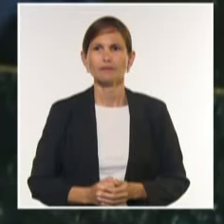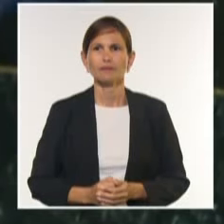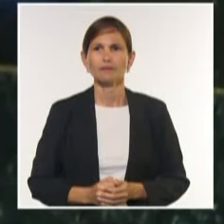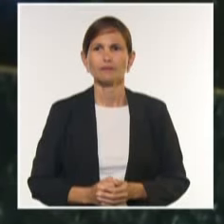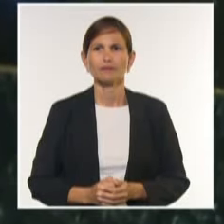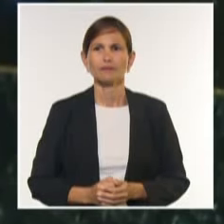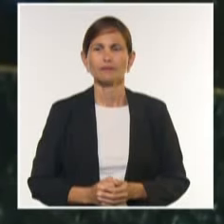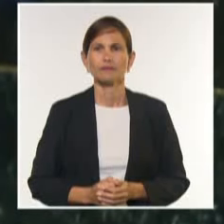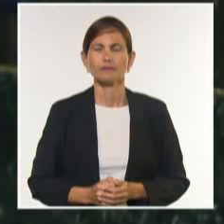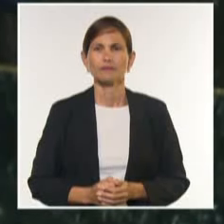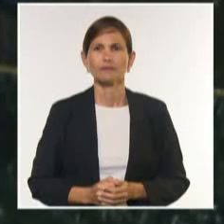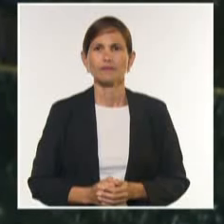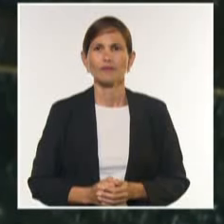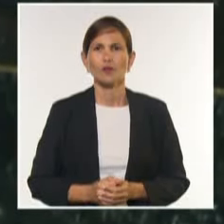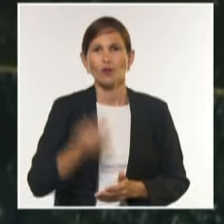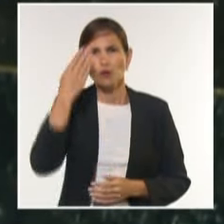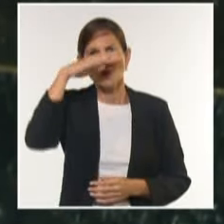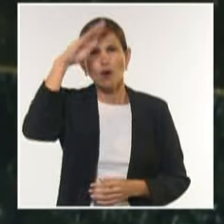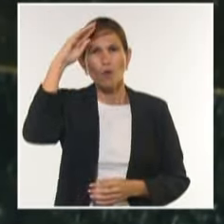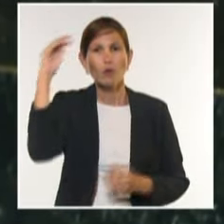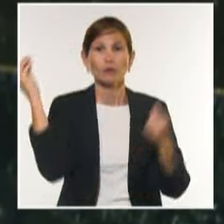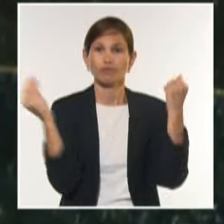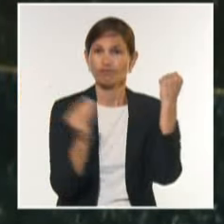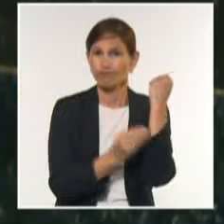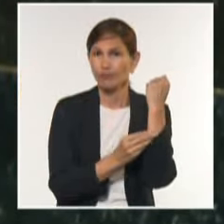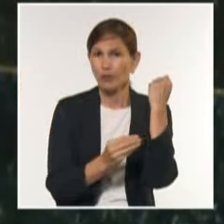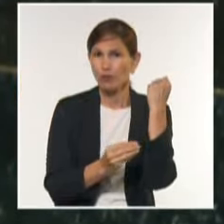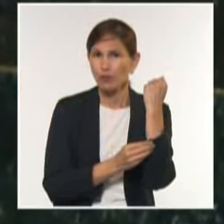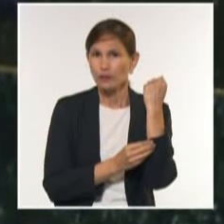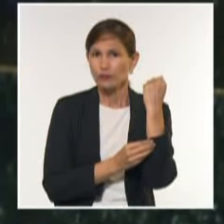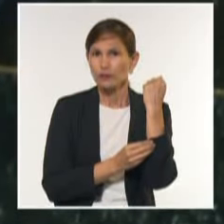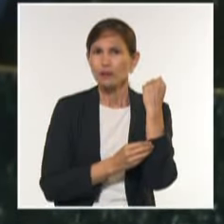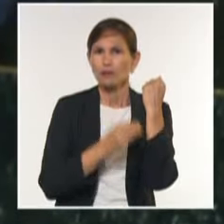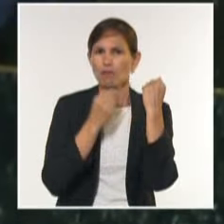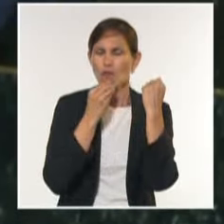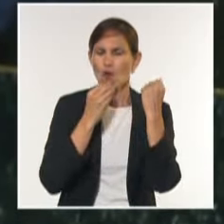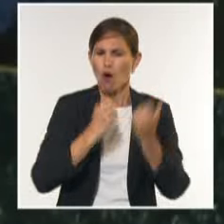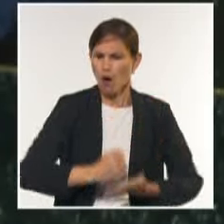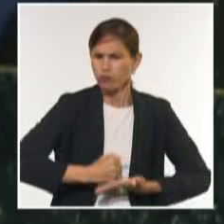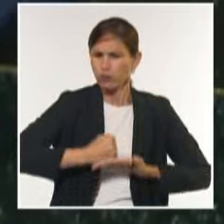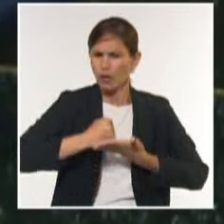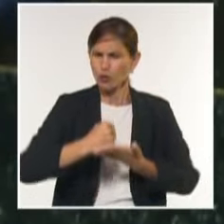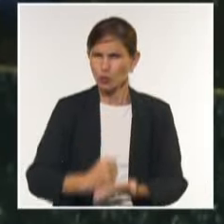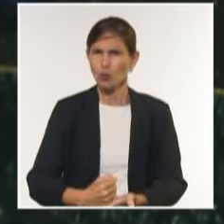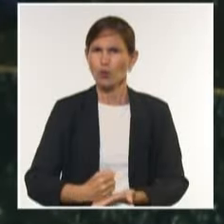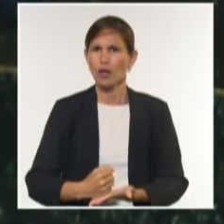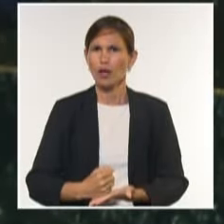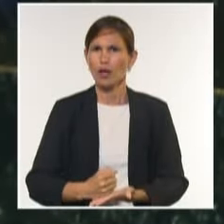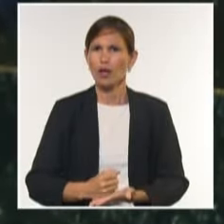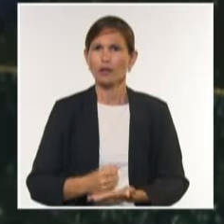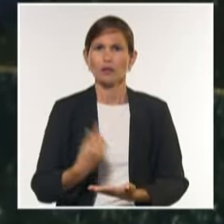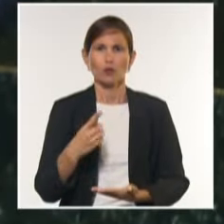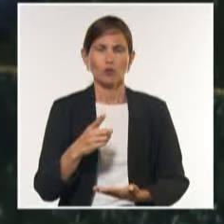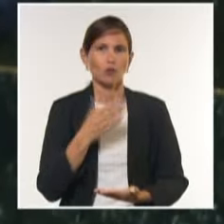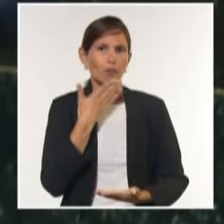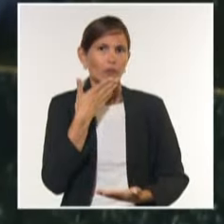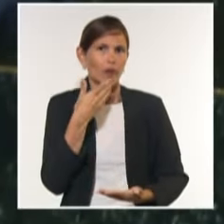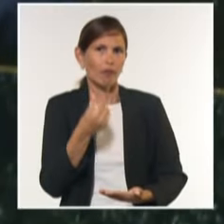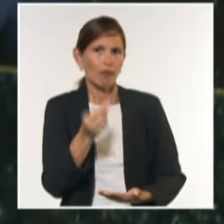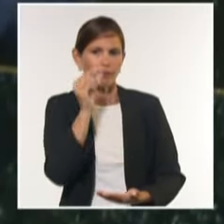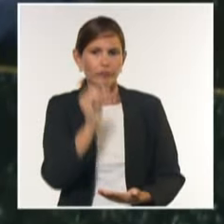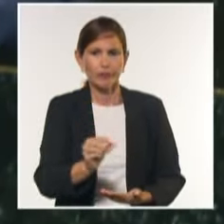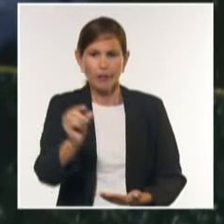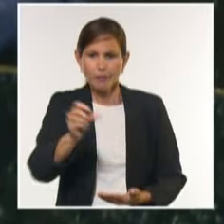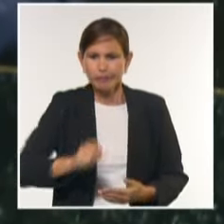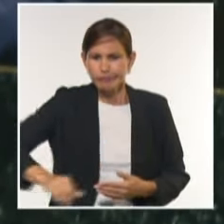Una Cuba más fuerte y sostenible no solo mejora el bienestar de